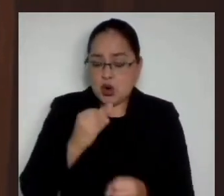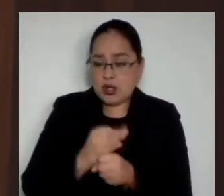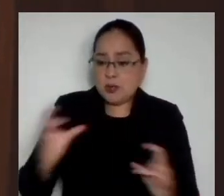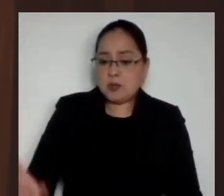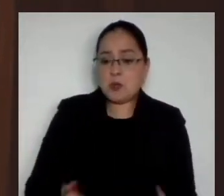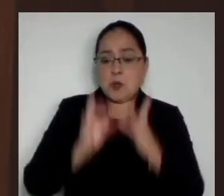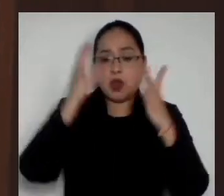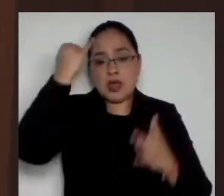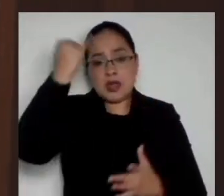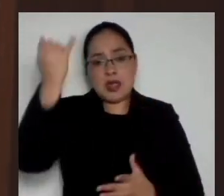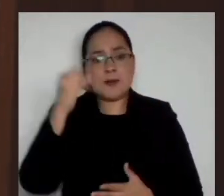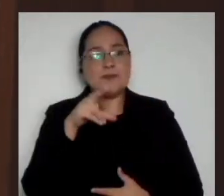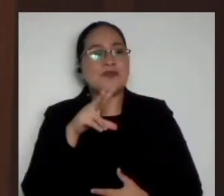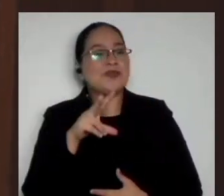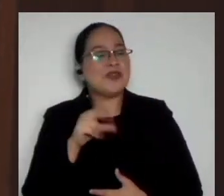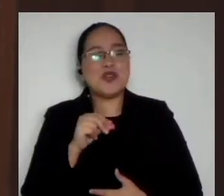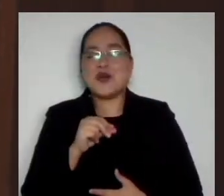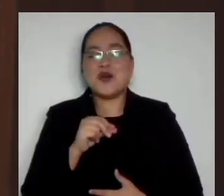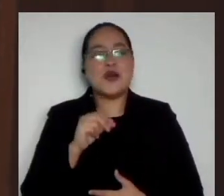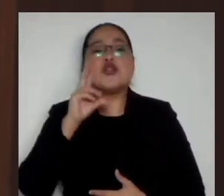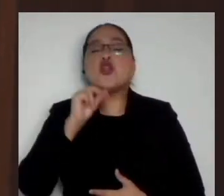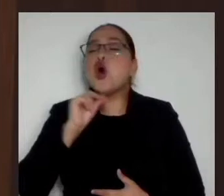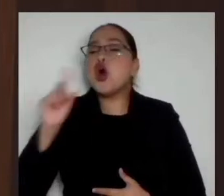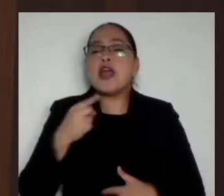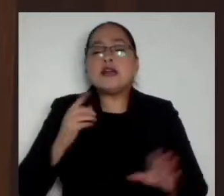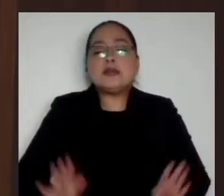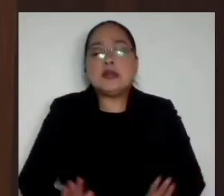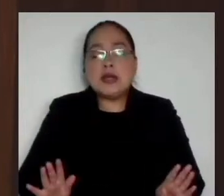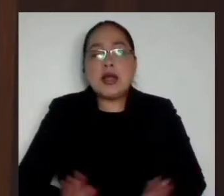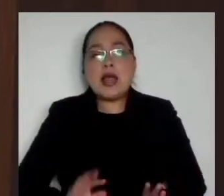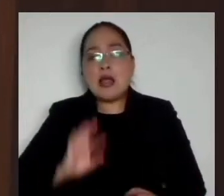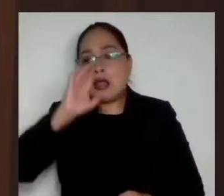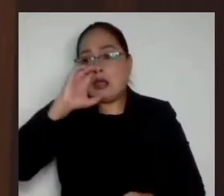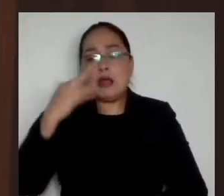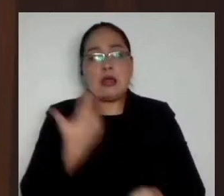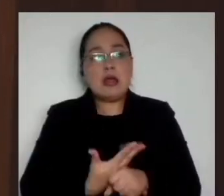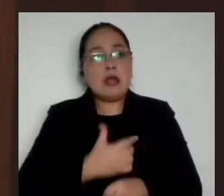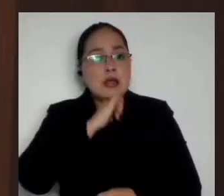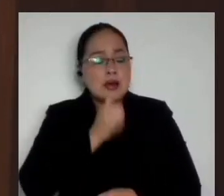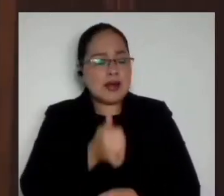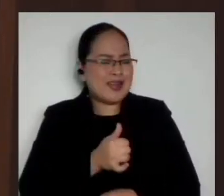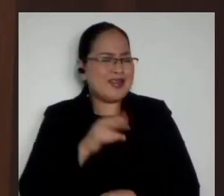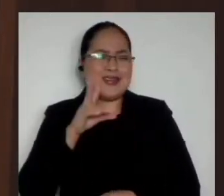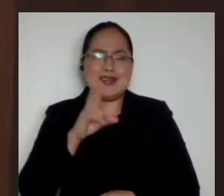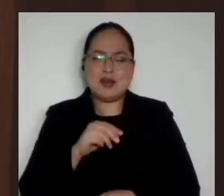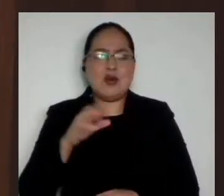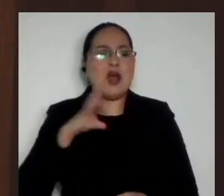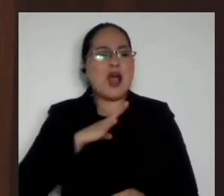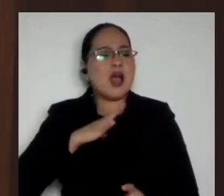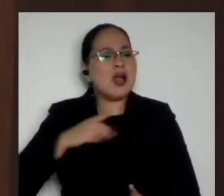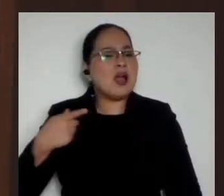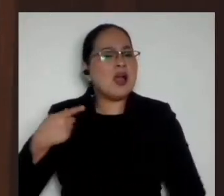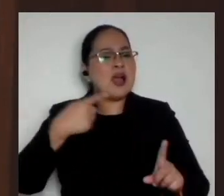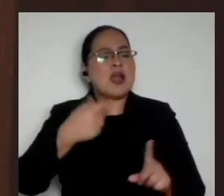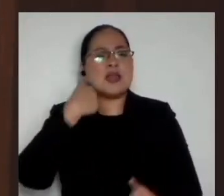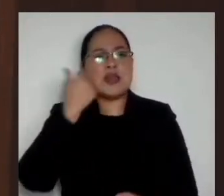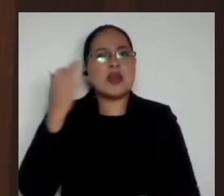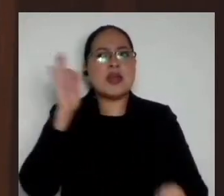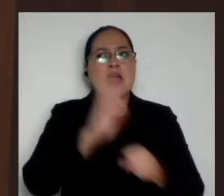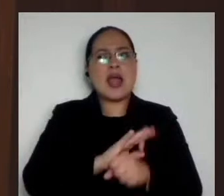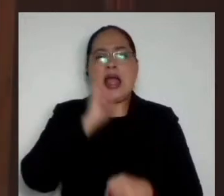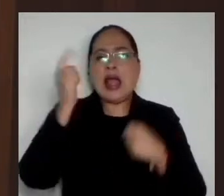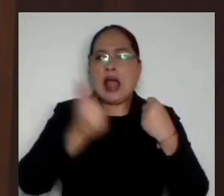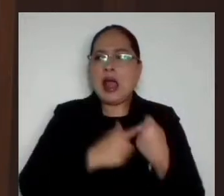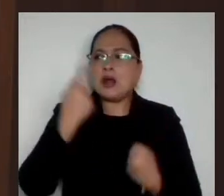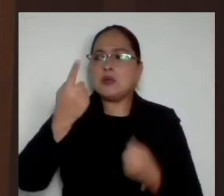es una actitud irresponsable que tiene el propósito de favorecer a alguien en particular.